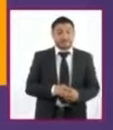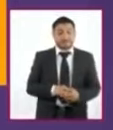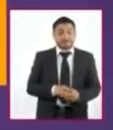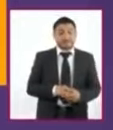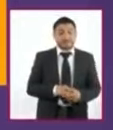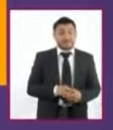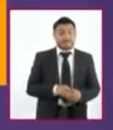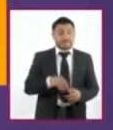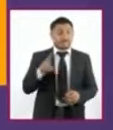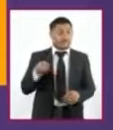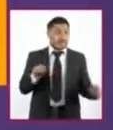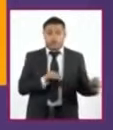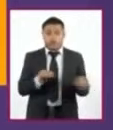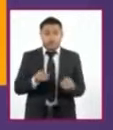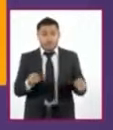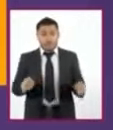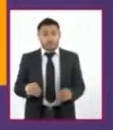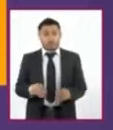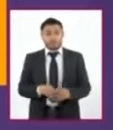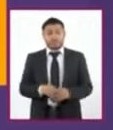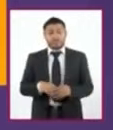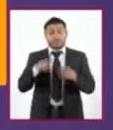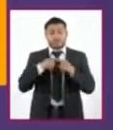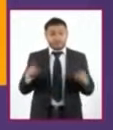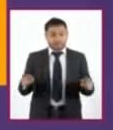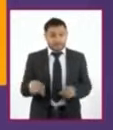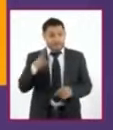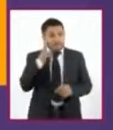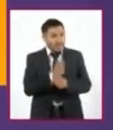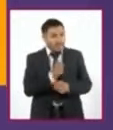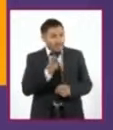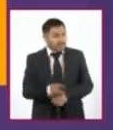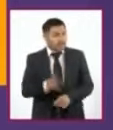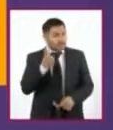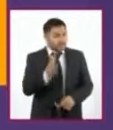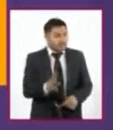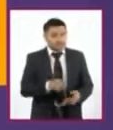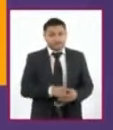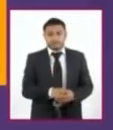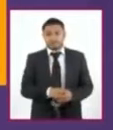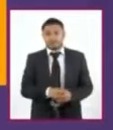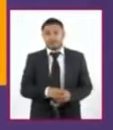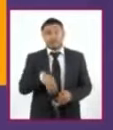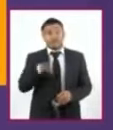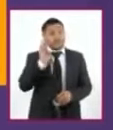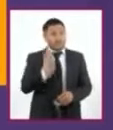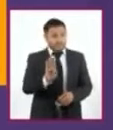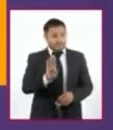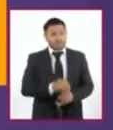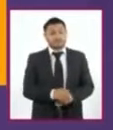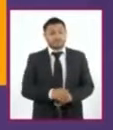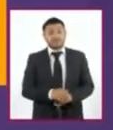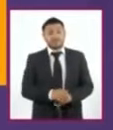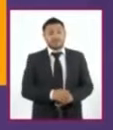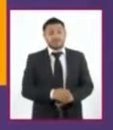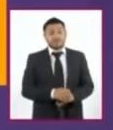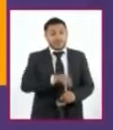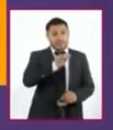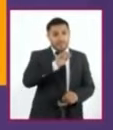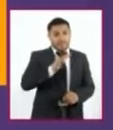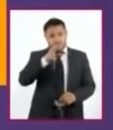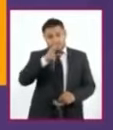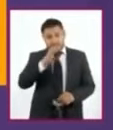un movimiento de traslación. Veamos la segunda opción. Inciso B. Rotación del triángulo ABC